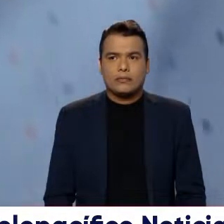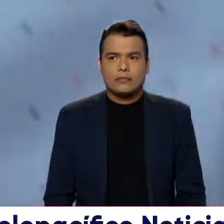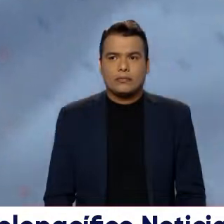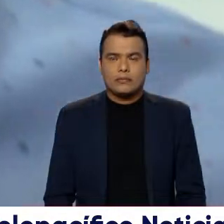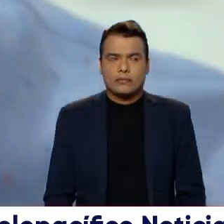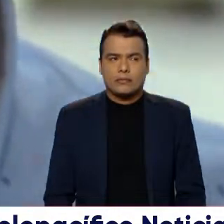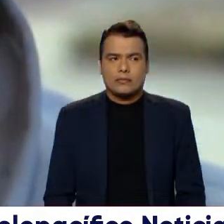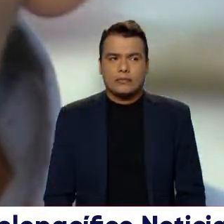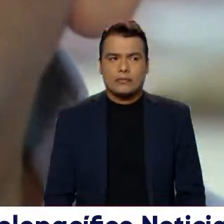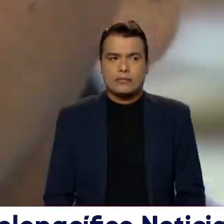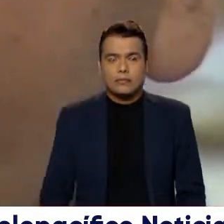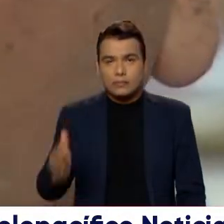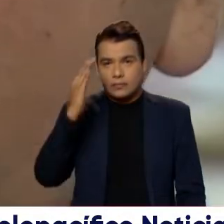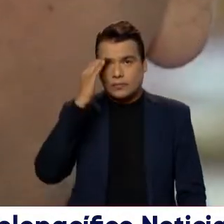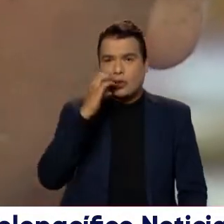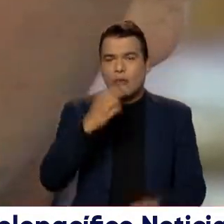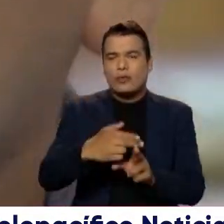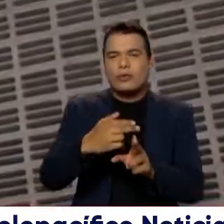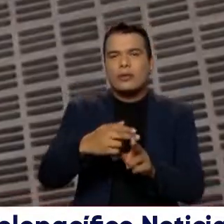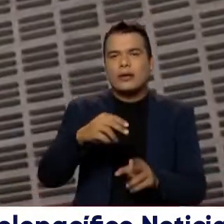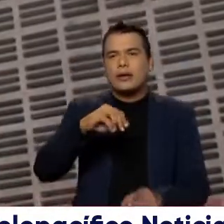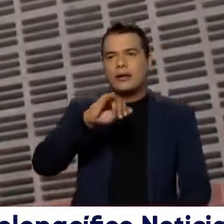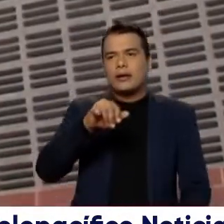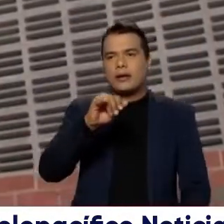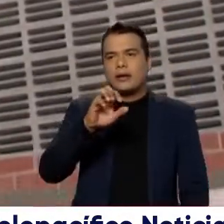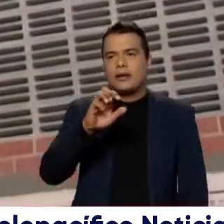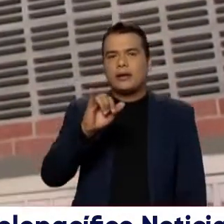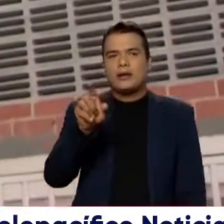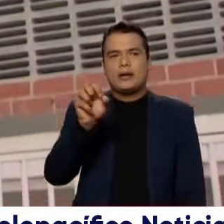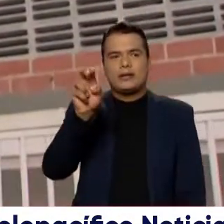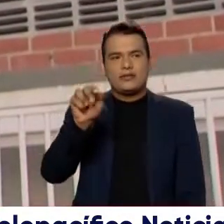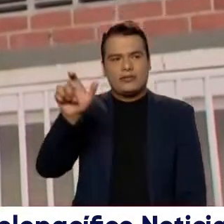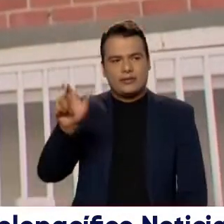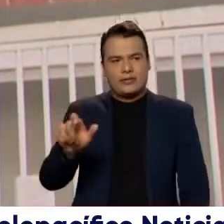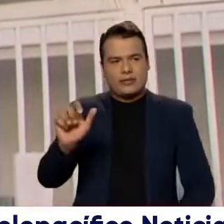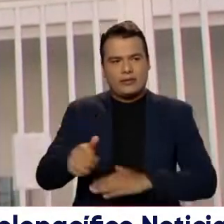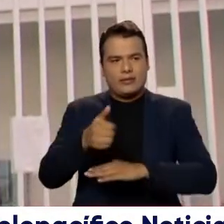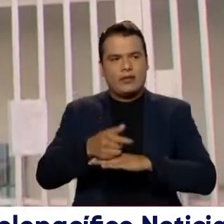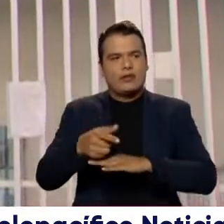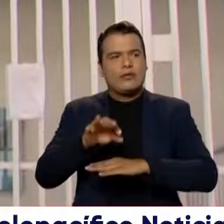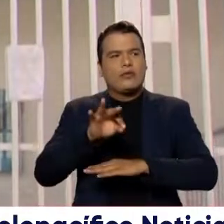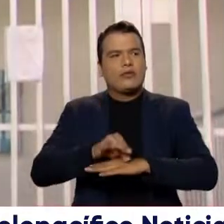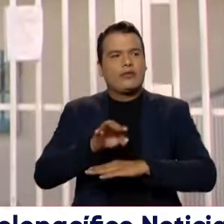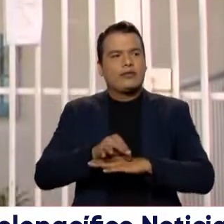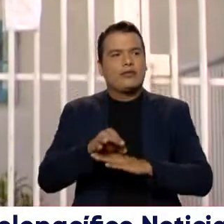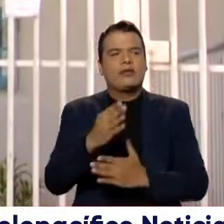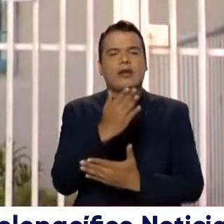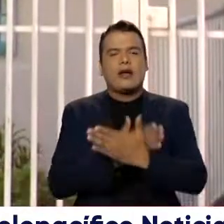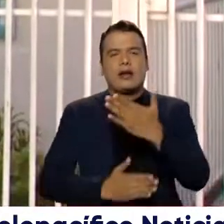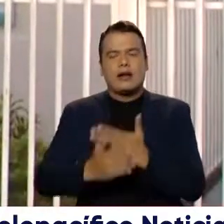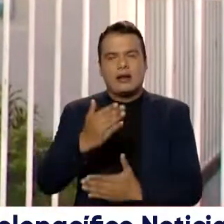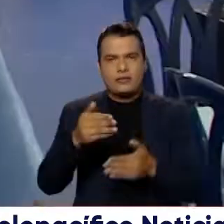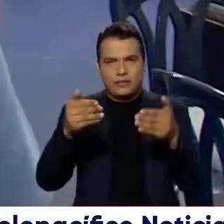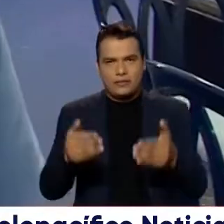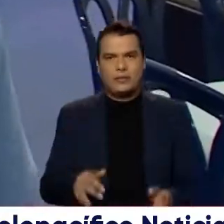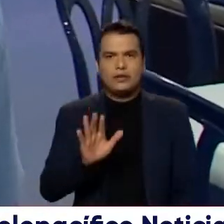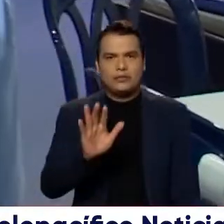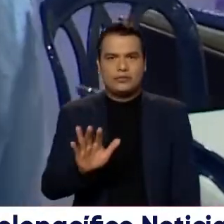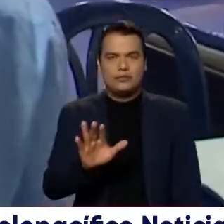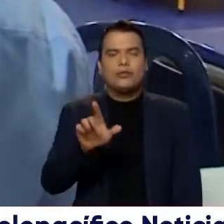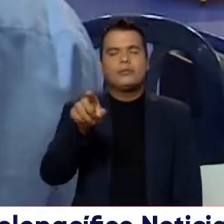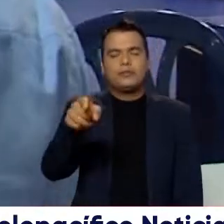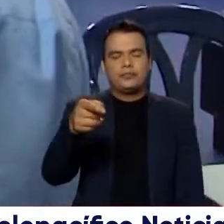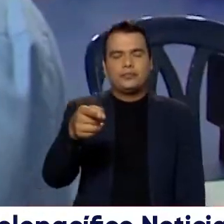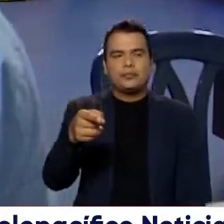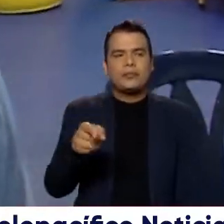Según Jason Aristizábal, director y creador de la Fundación Azudis Valle, hay grandes brechas sociales en Cali con este grupo poblacional. Una